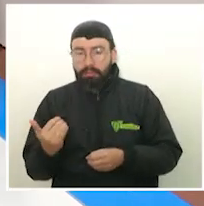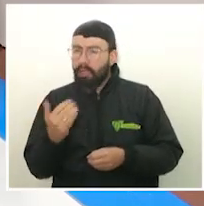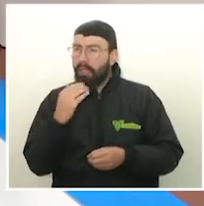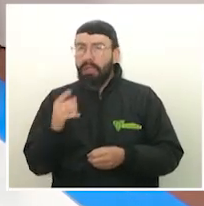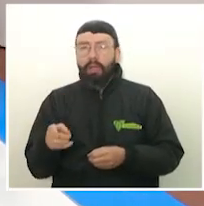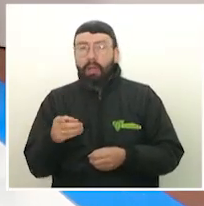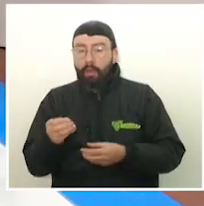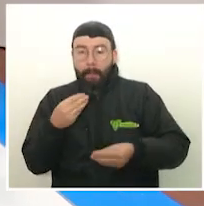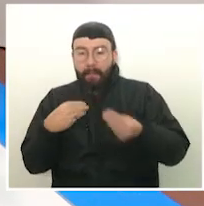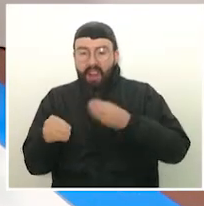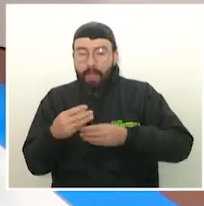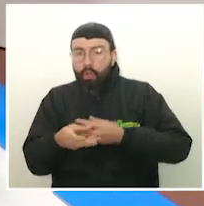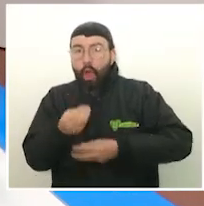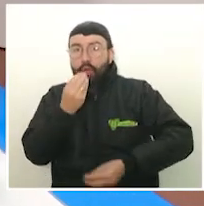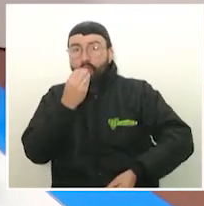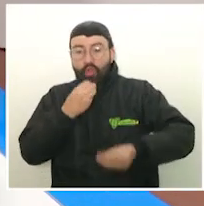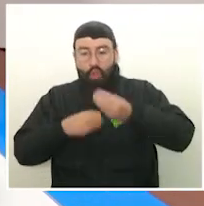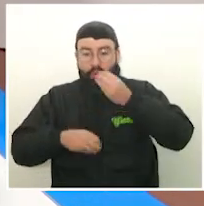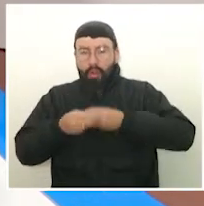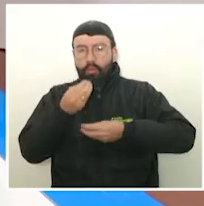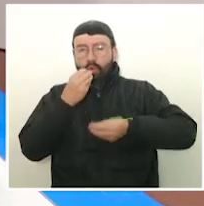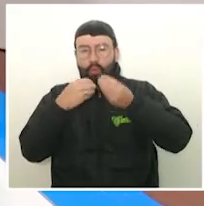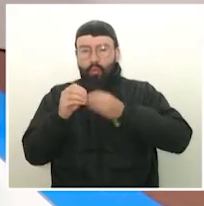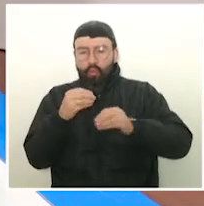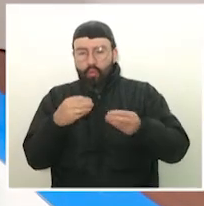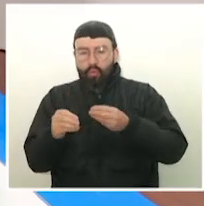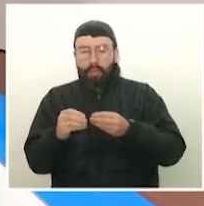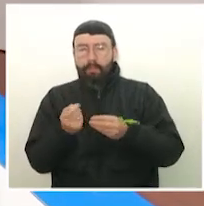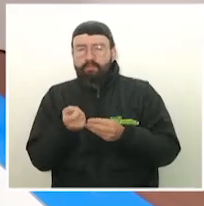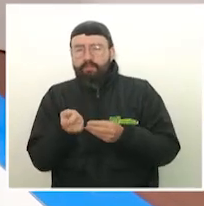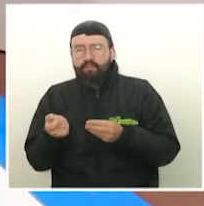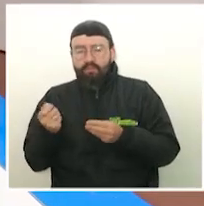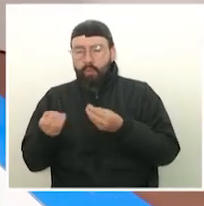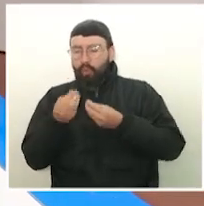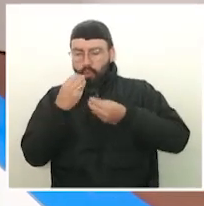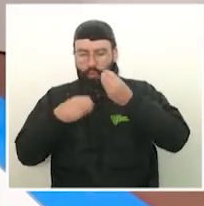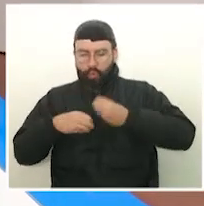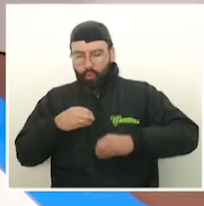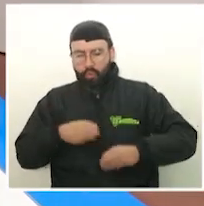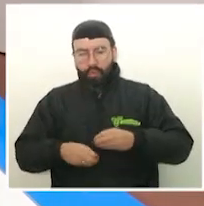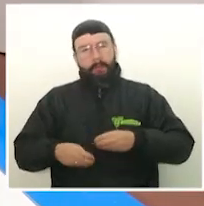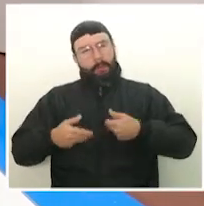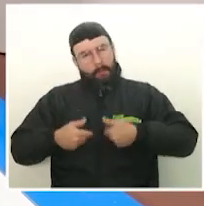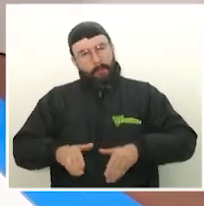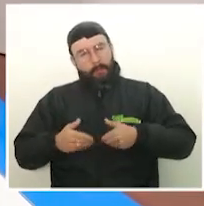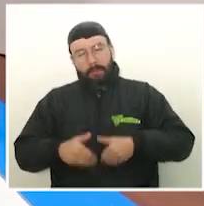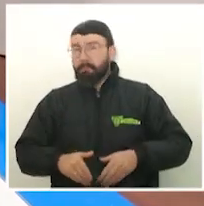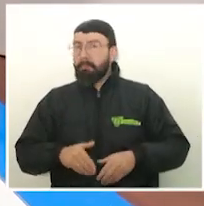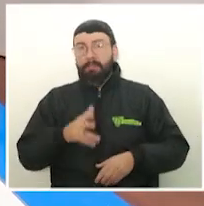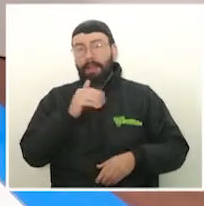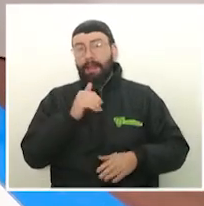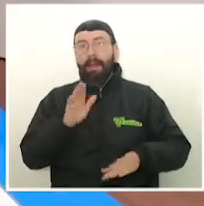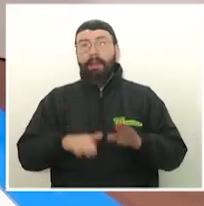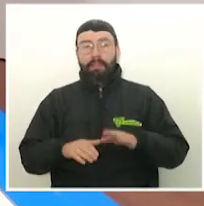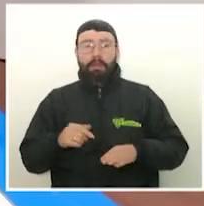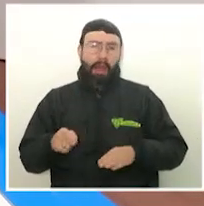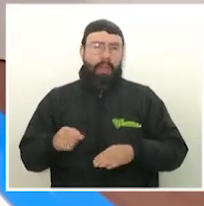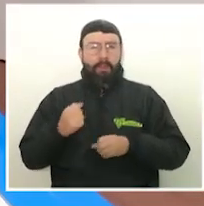nuestro organismo, muchas de estas partículas ya no pueden salir. Sí, este filtro trata, que es nuestro